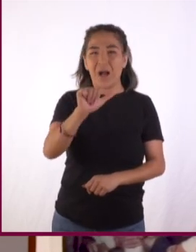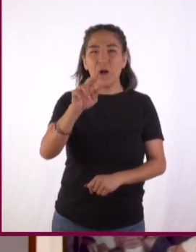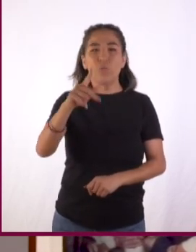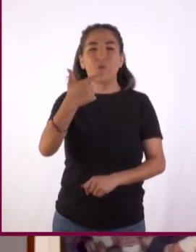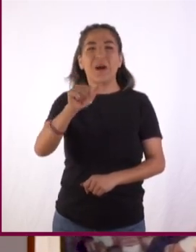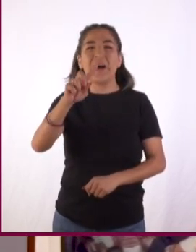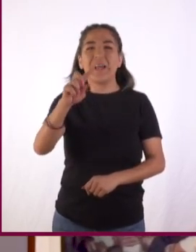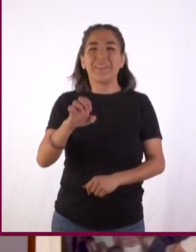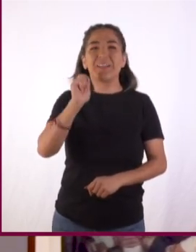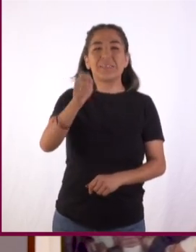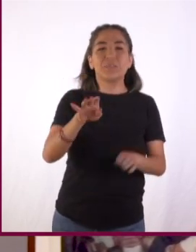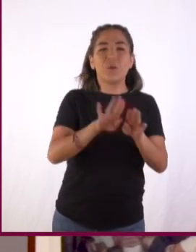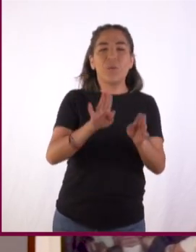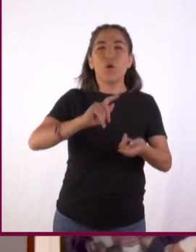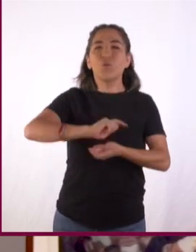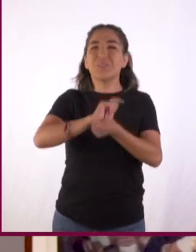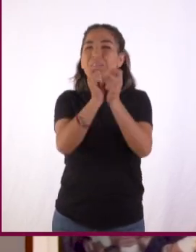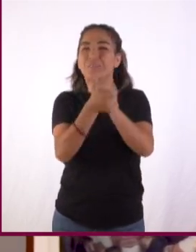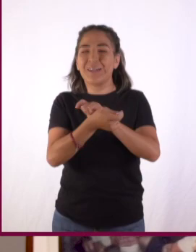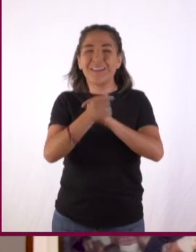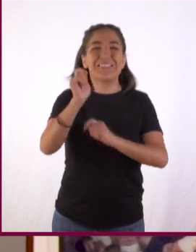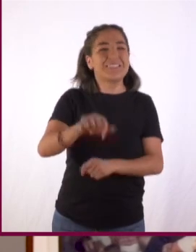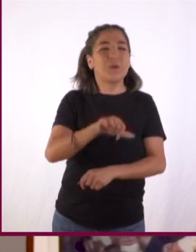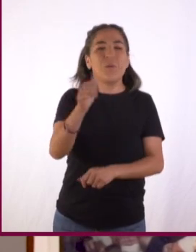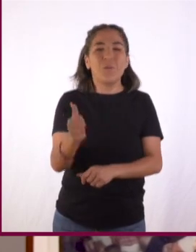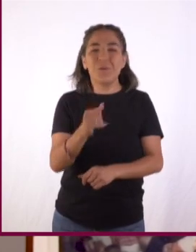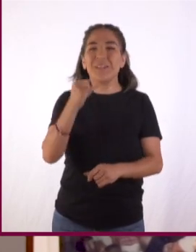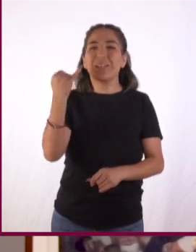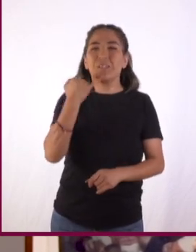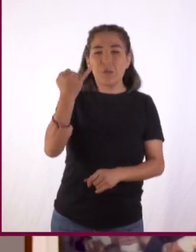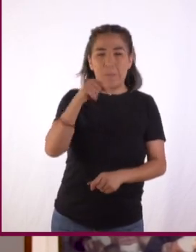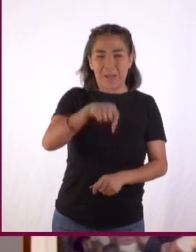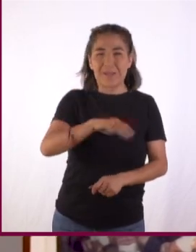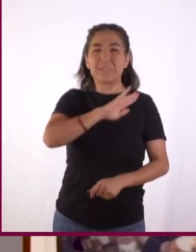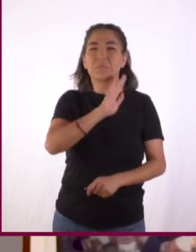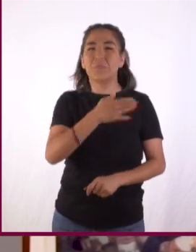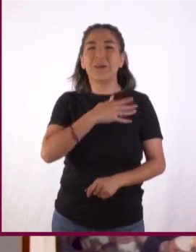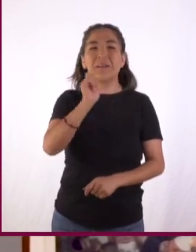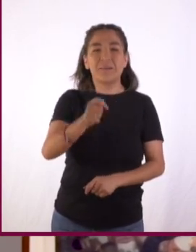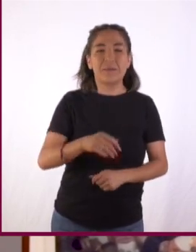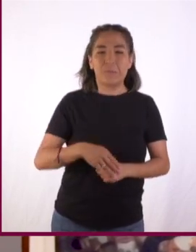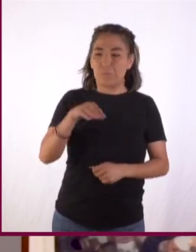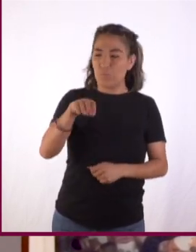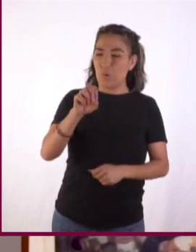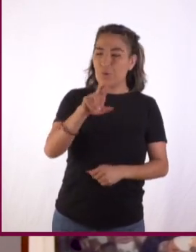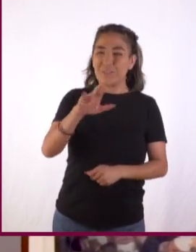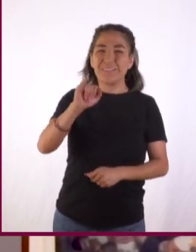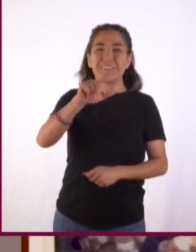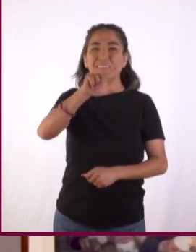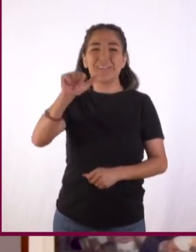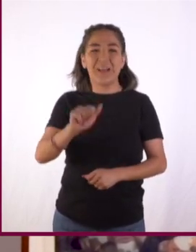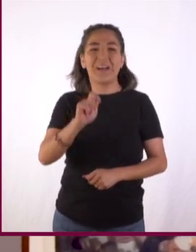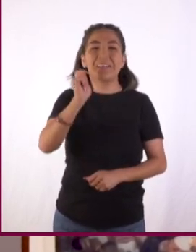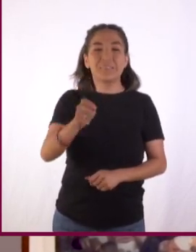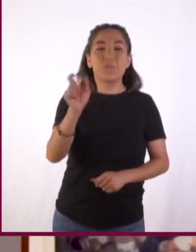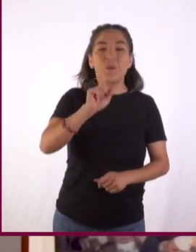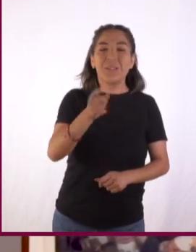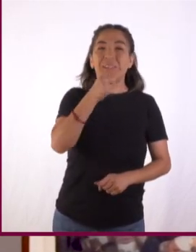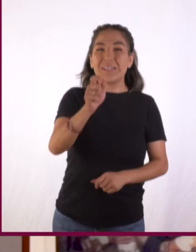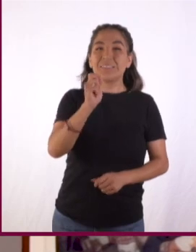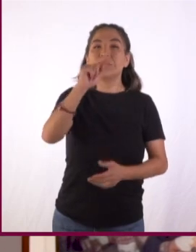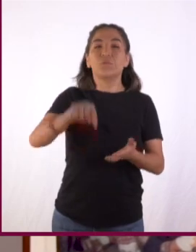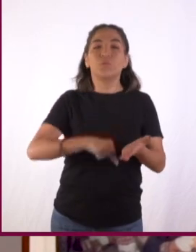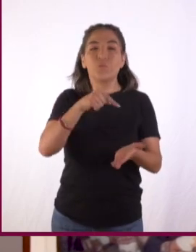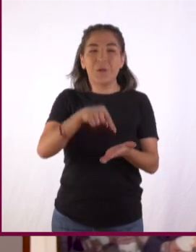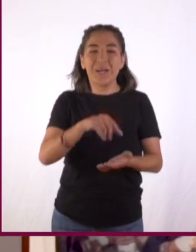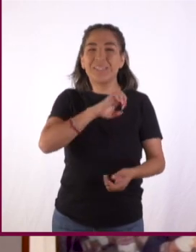esas palabras en otro idioma que carecen de traducción a otros idiomas. En español tenemos algo cerca que es morrilla, pero solo funciona